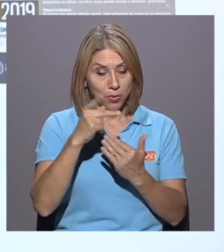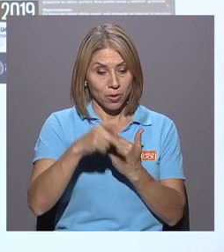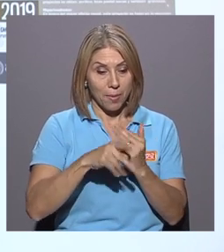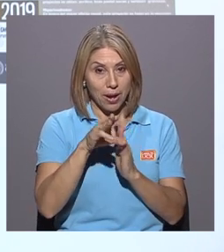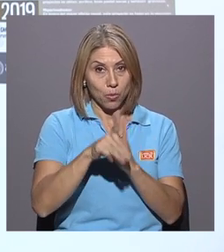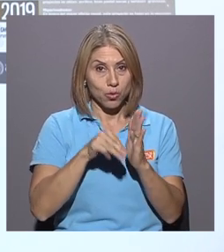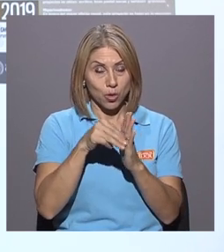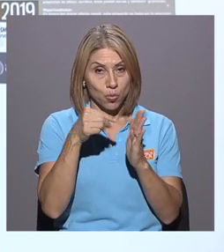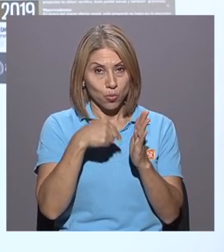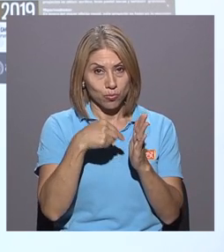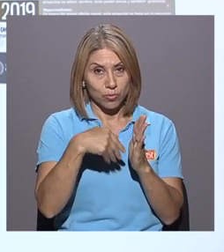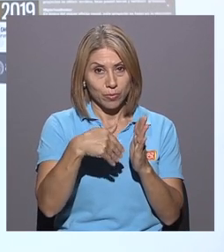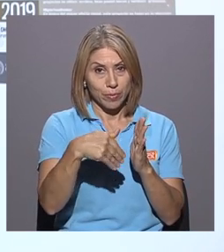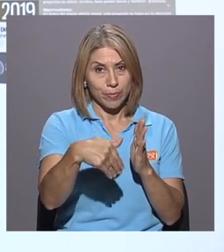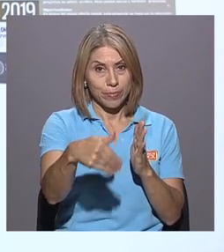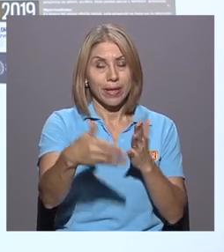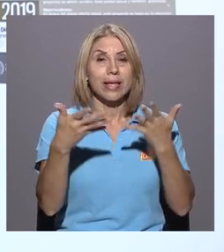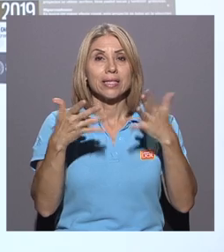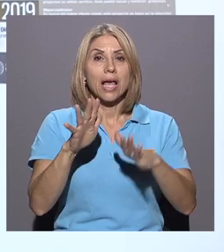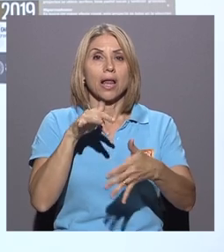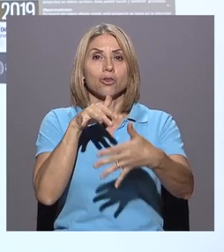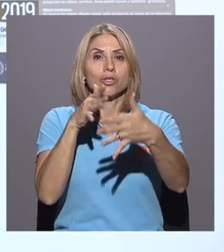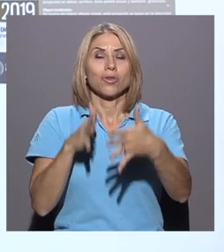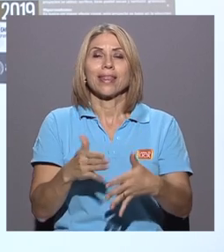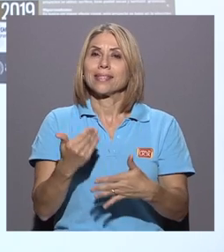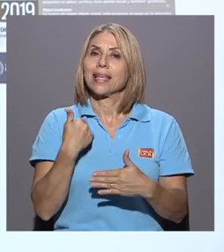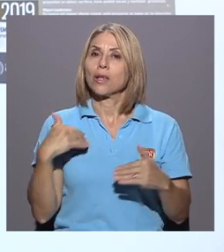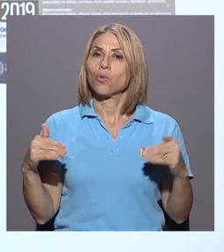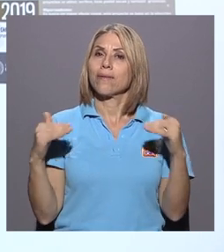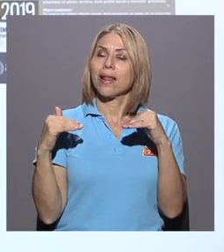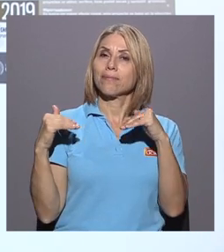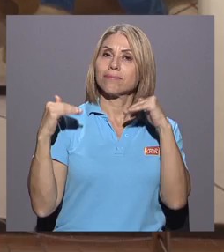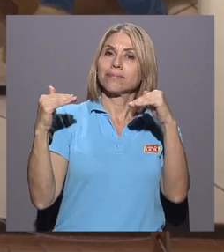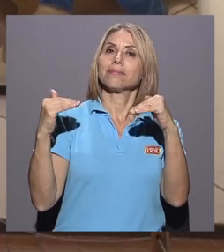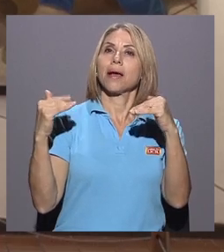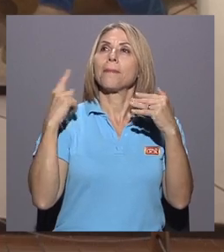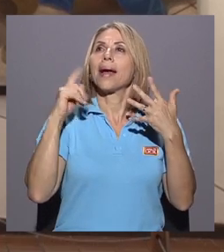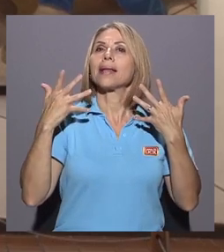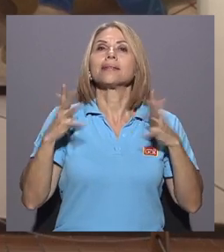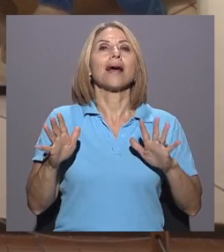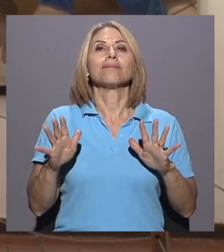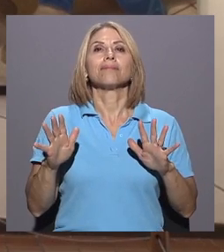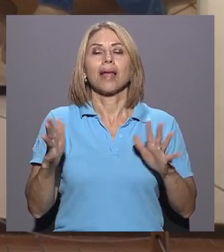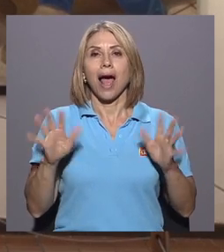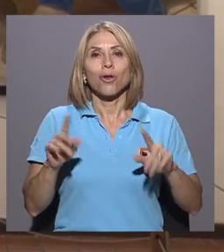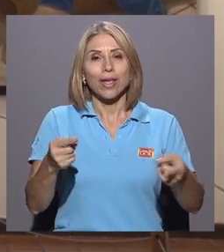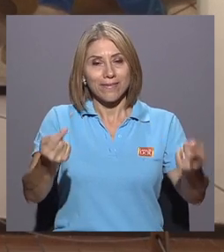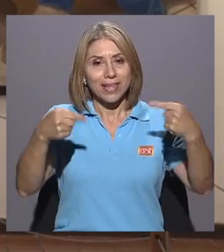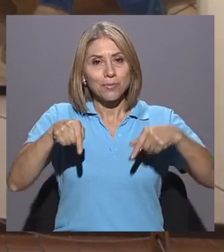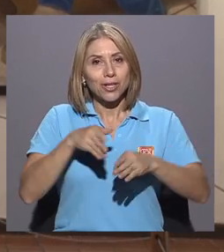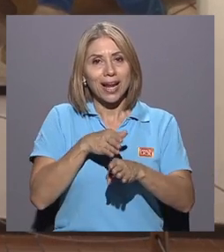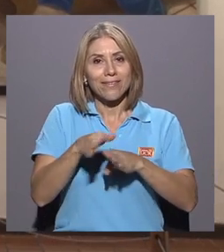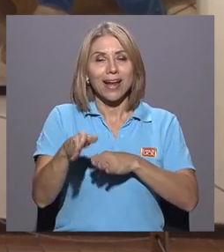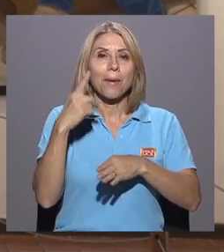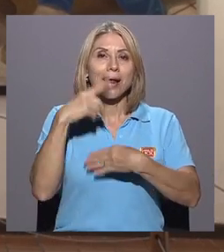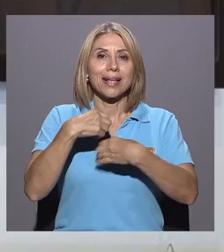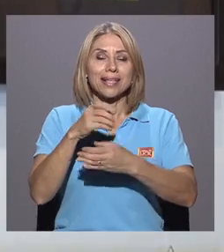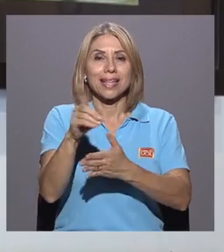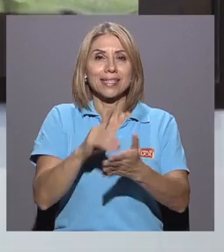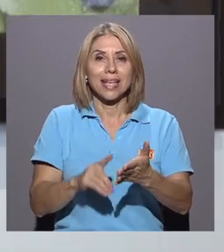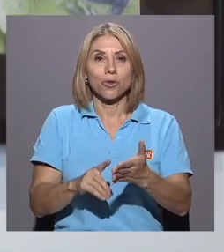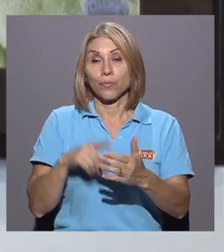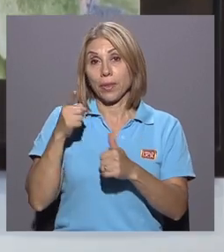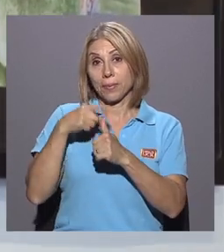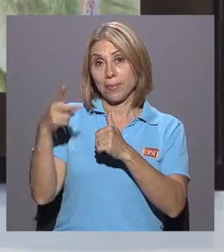estudiantes alcanzan el nivel como para llegar ahora sí a lo que vinimos a la carrera, ¿verdad? A hacer diseño. Esta es la primera vez